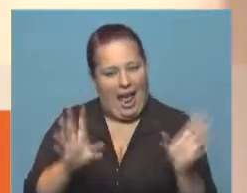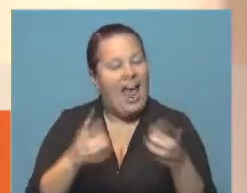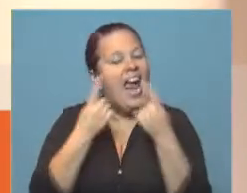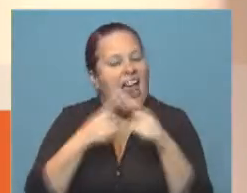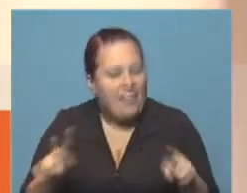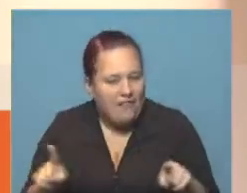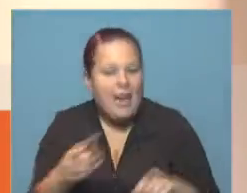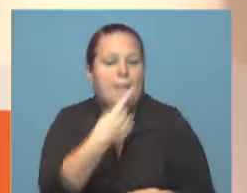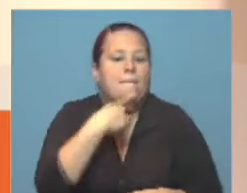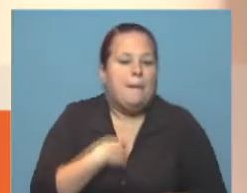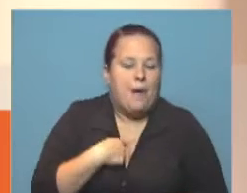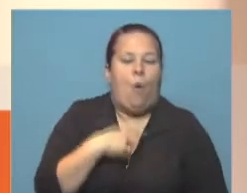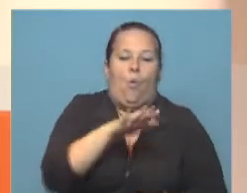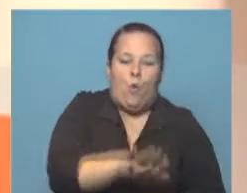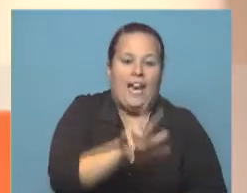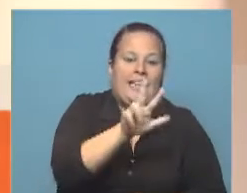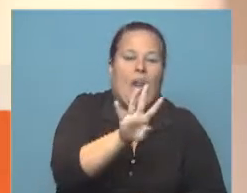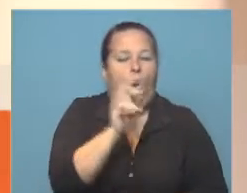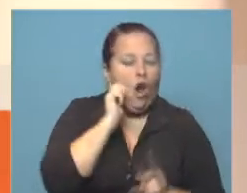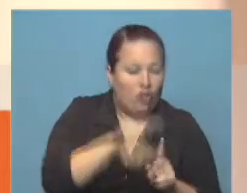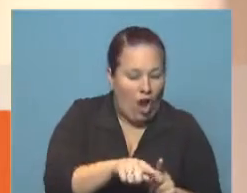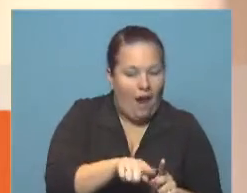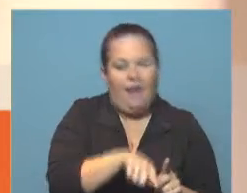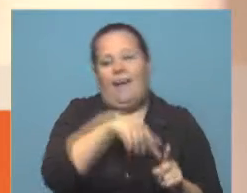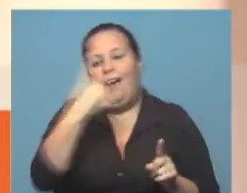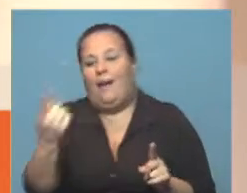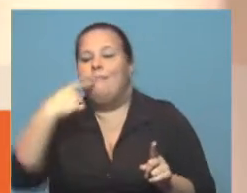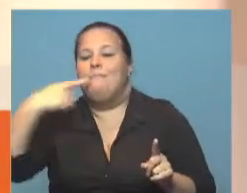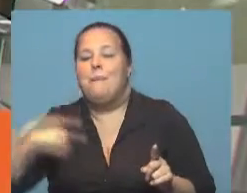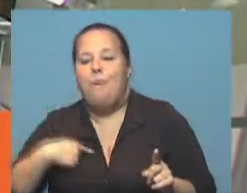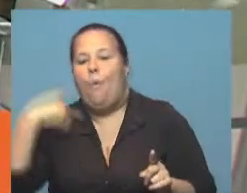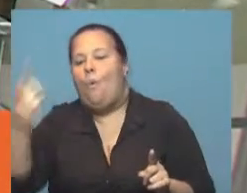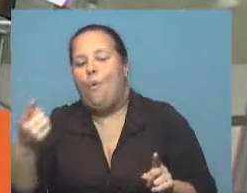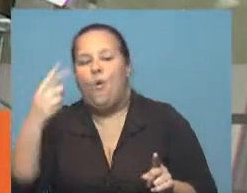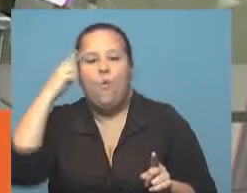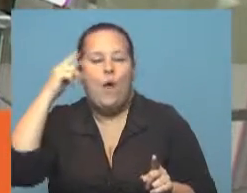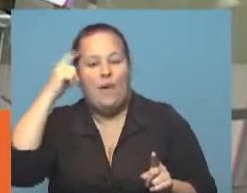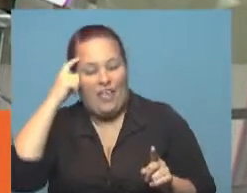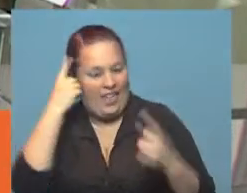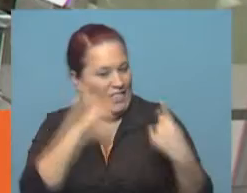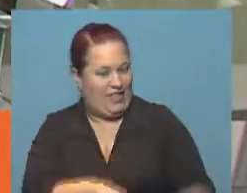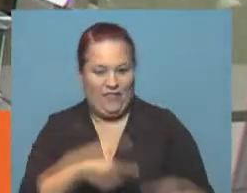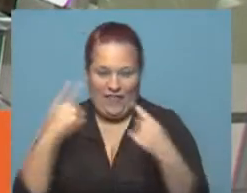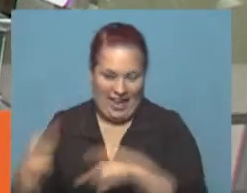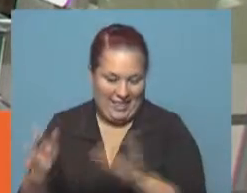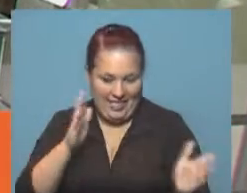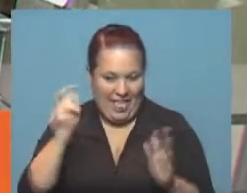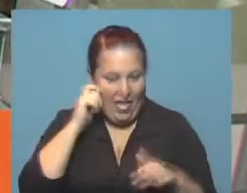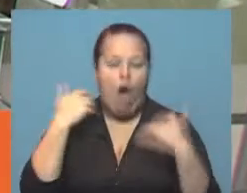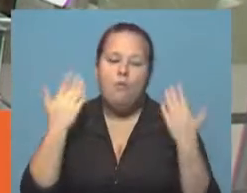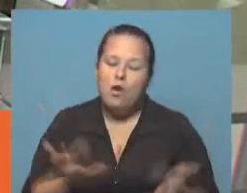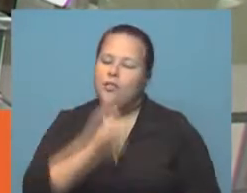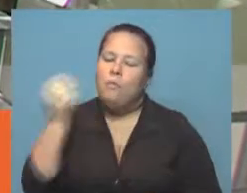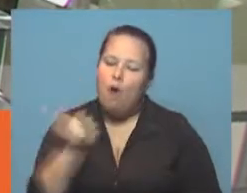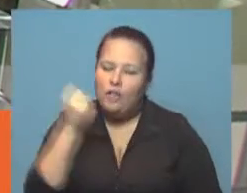mismo una pregunta de un niño de 3, 4 años de edad que la pregunta de alguien de 9 o 10. Para eso es